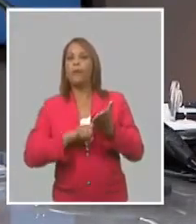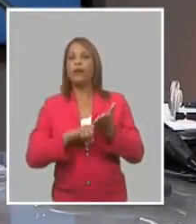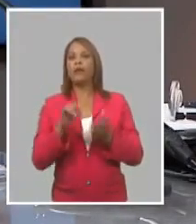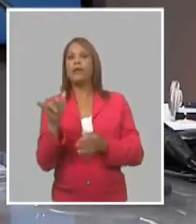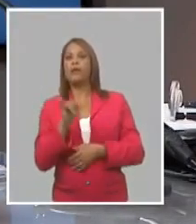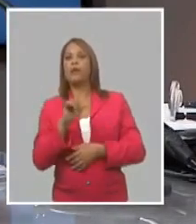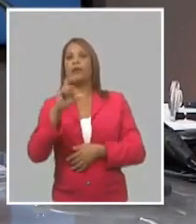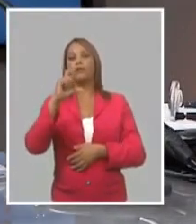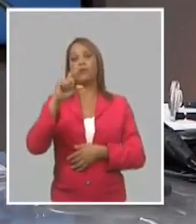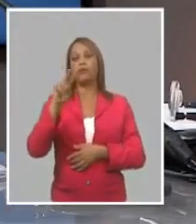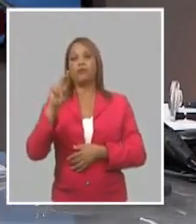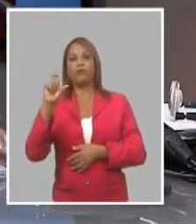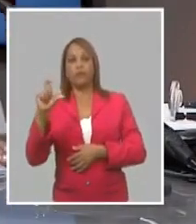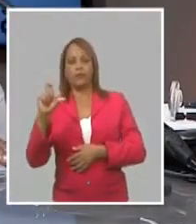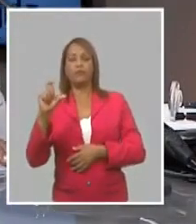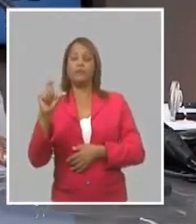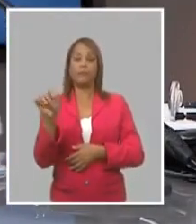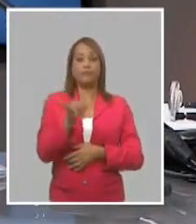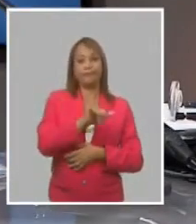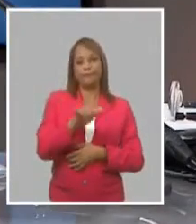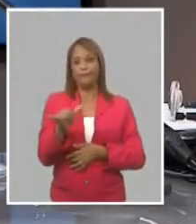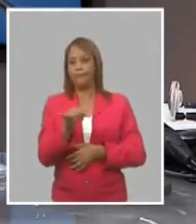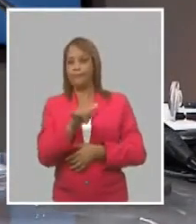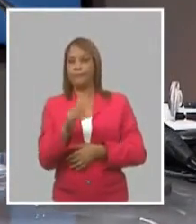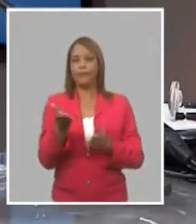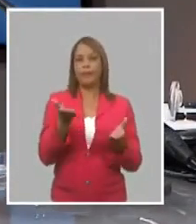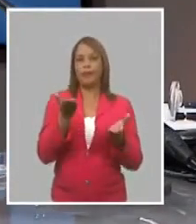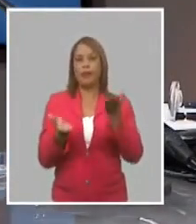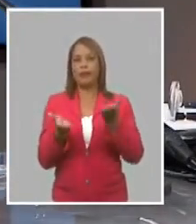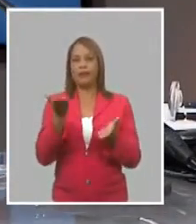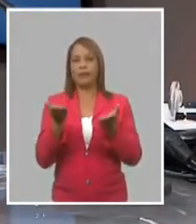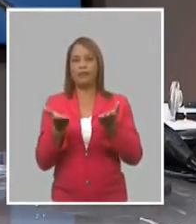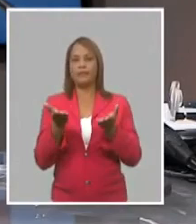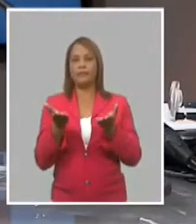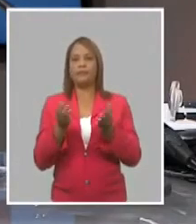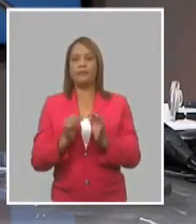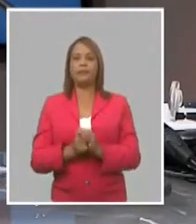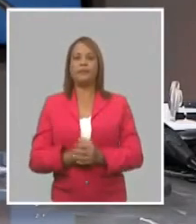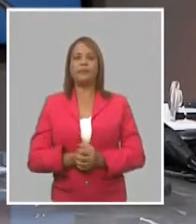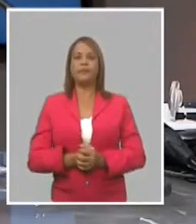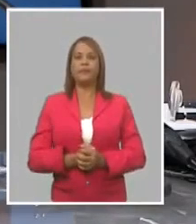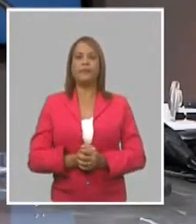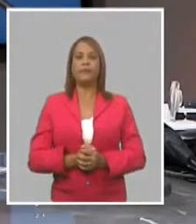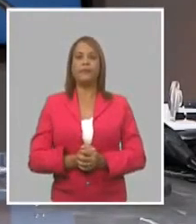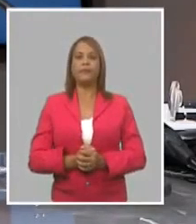CUC igual a un dólar. Eso es, se está expresando ahora